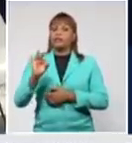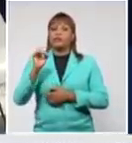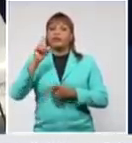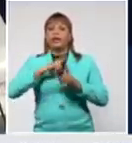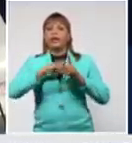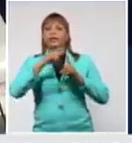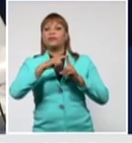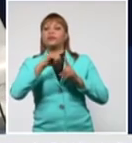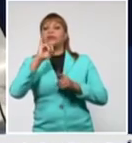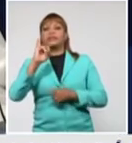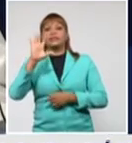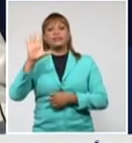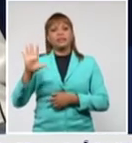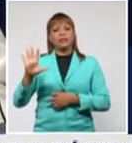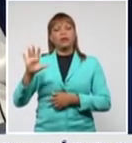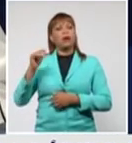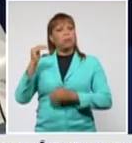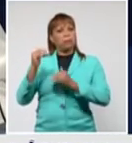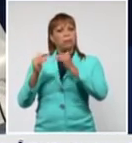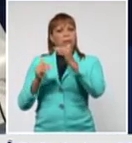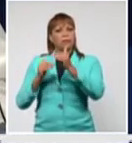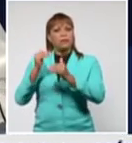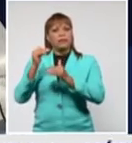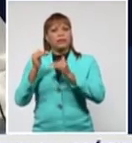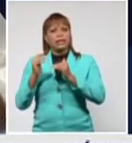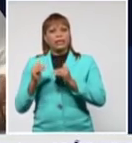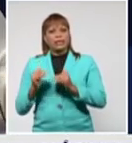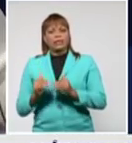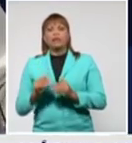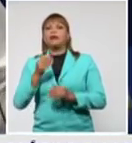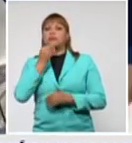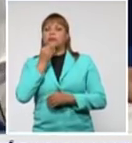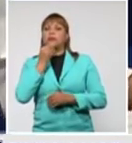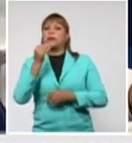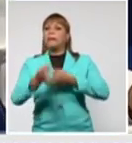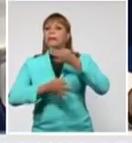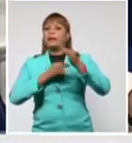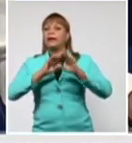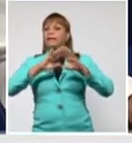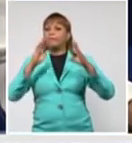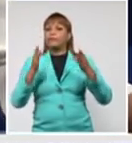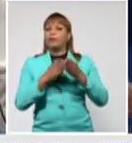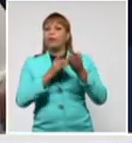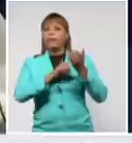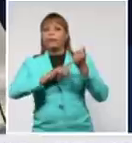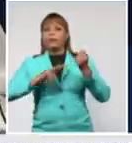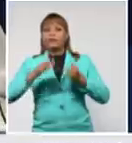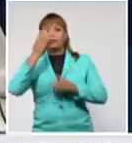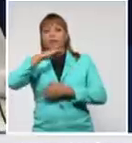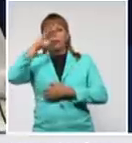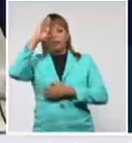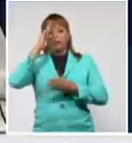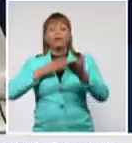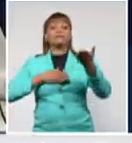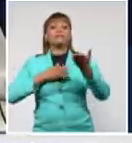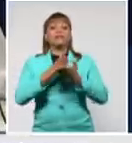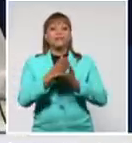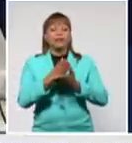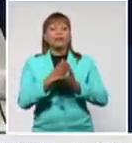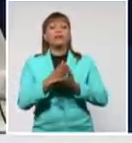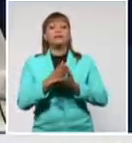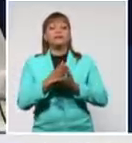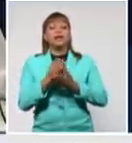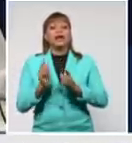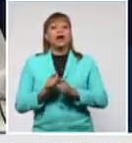65, y así pudiéramos mencionar todos los territorios de nuestro país que mantienen y deben de